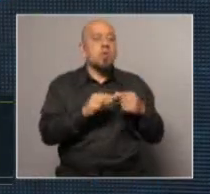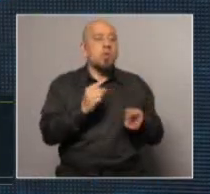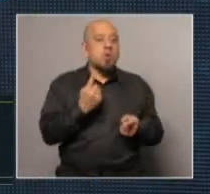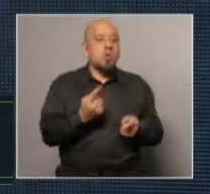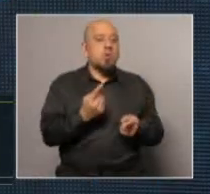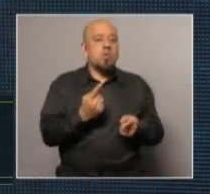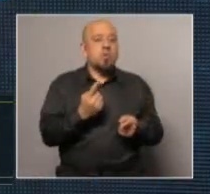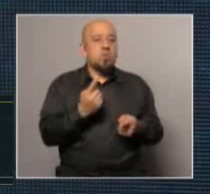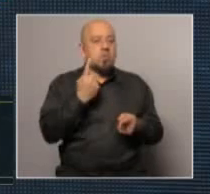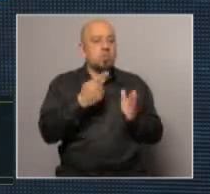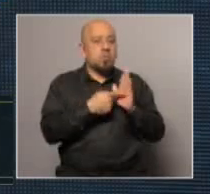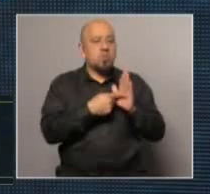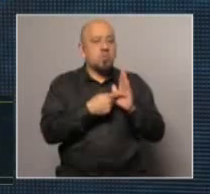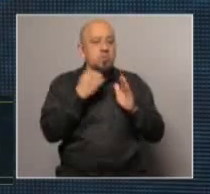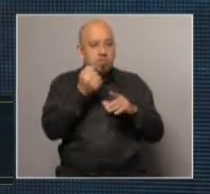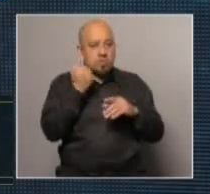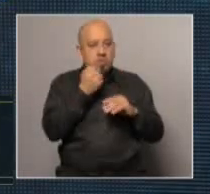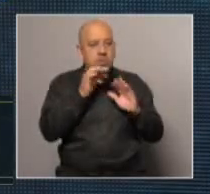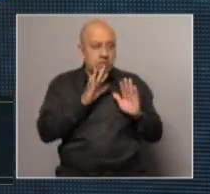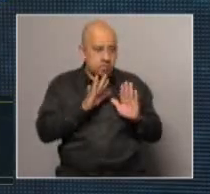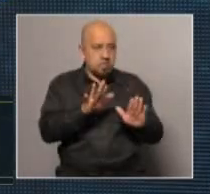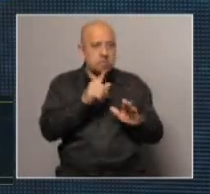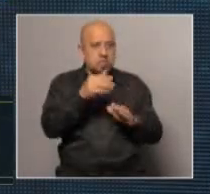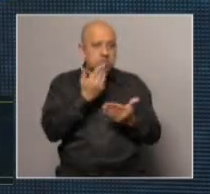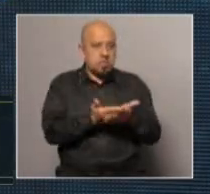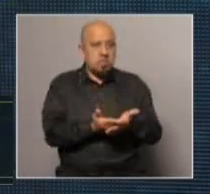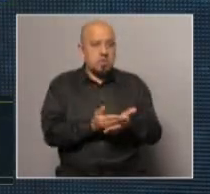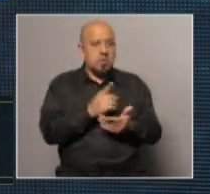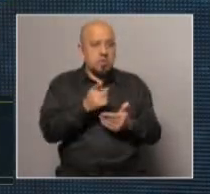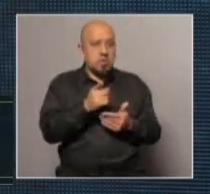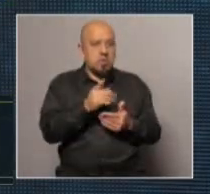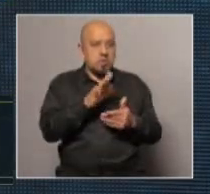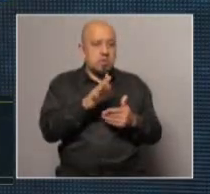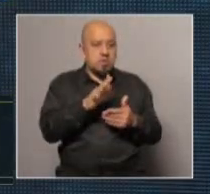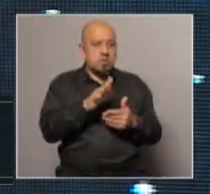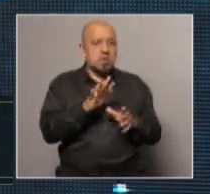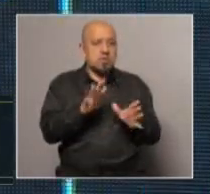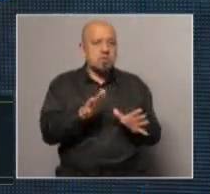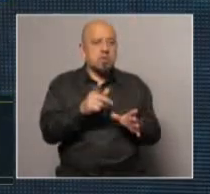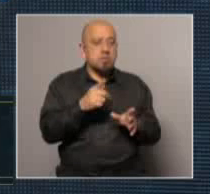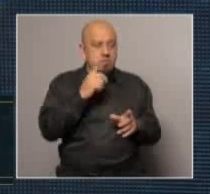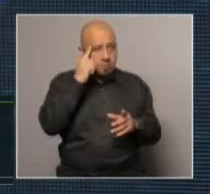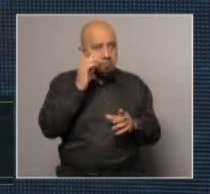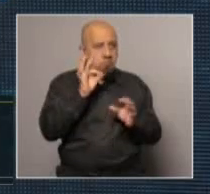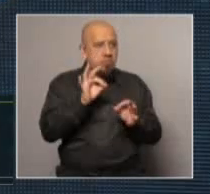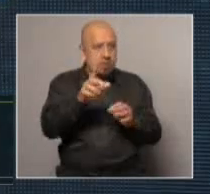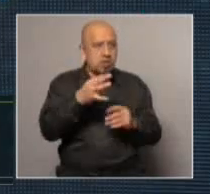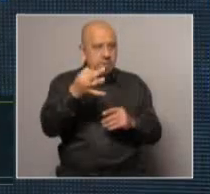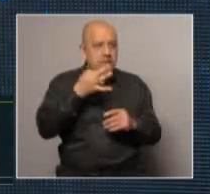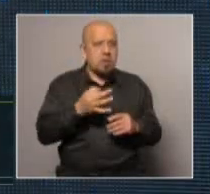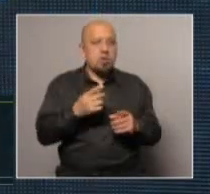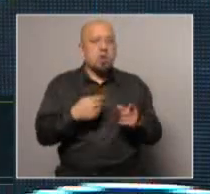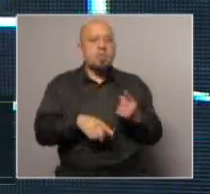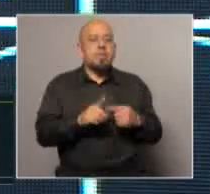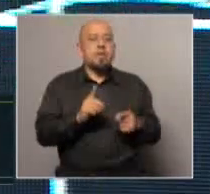aspectos fundamentales, que muy respetable por cierto su planteo, quiero decir, y me parece muy loable que él esté trabajando en esto, ¿no? Uno